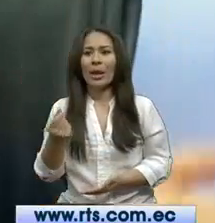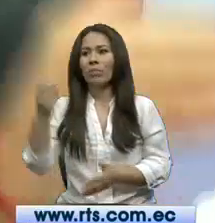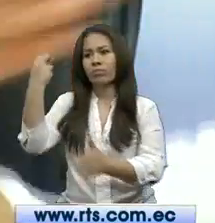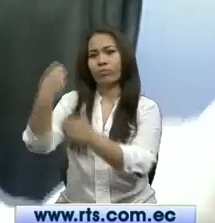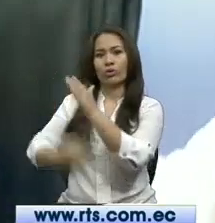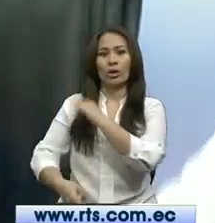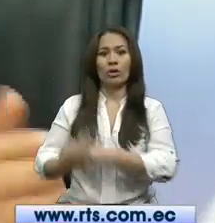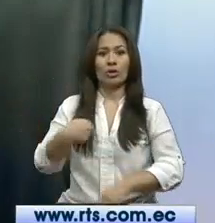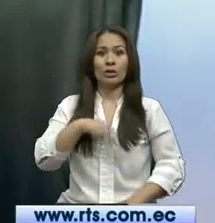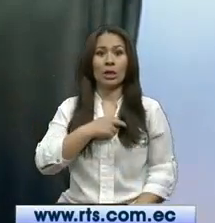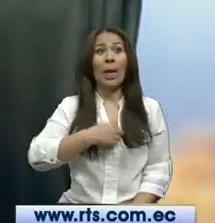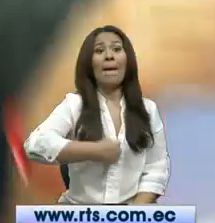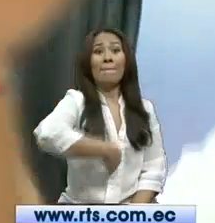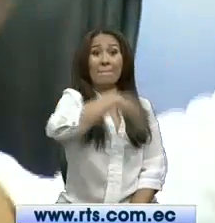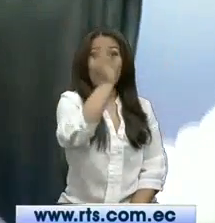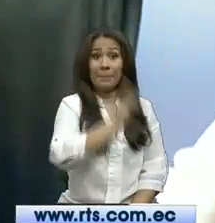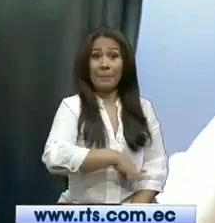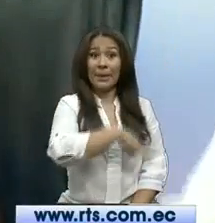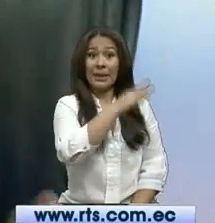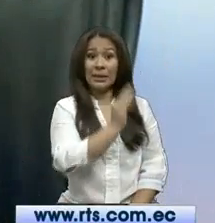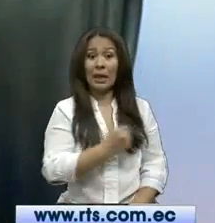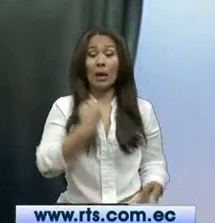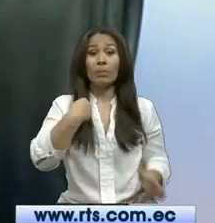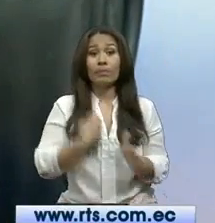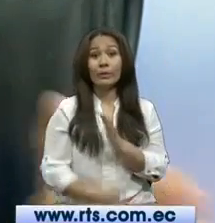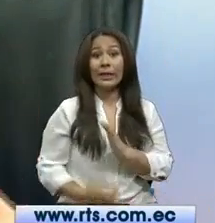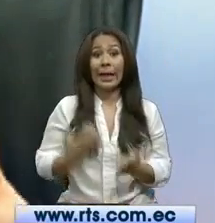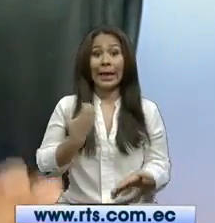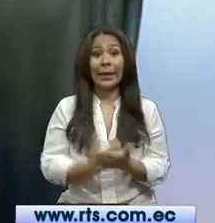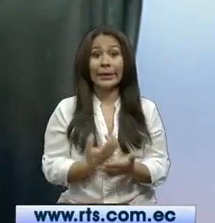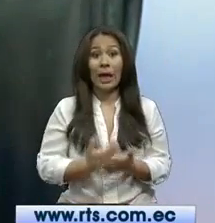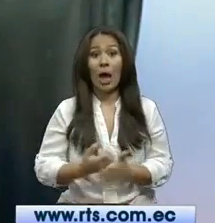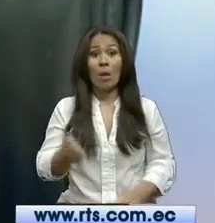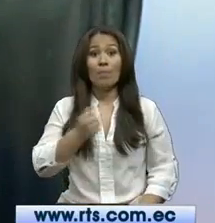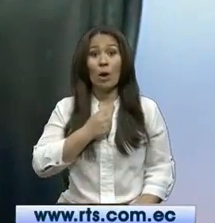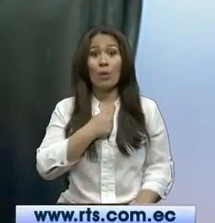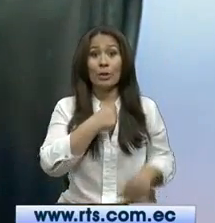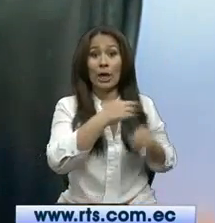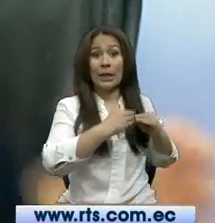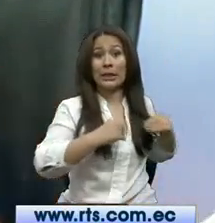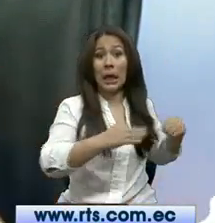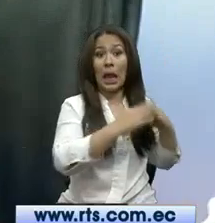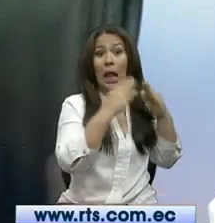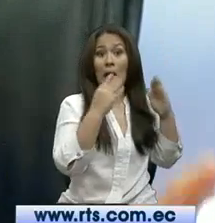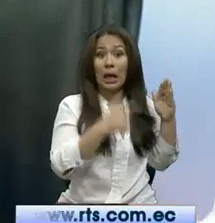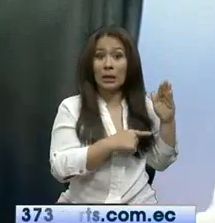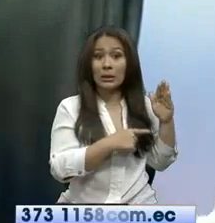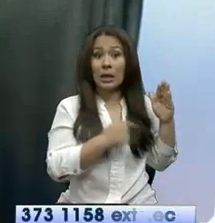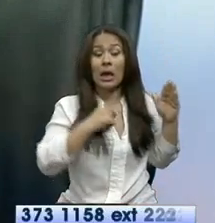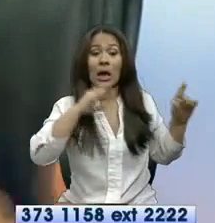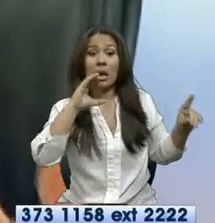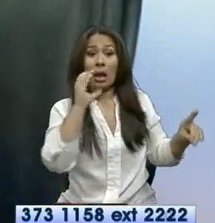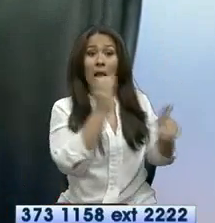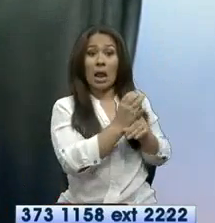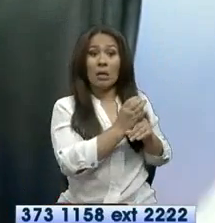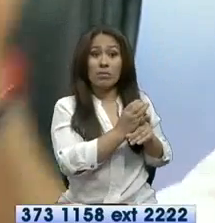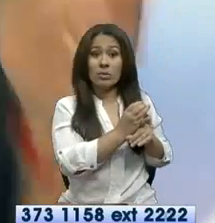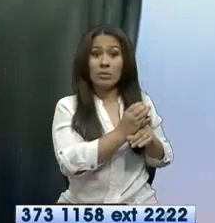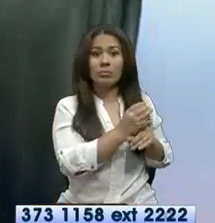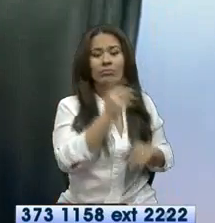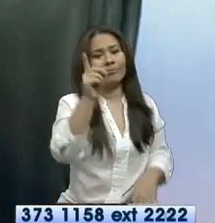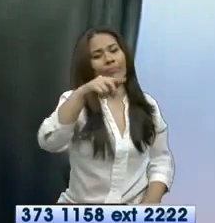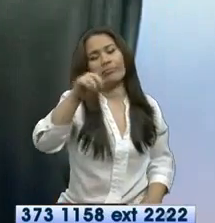Pero repintar ese mural, hacer una sanción económica al dueño del predio o establecer que inmediatamente se quite ese mural,